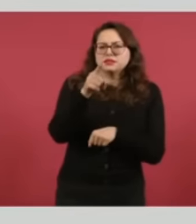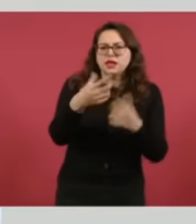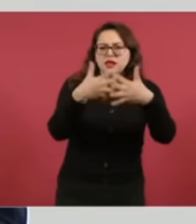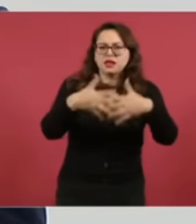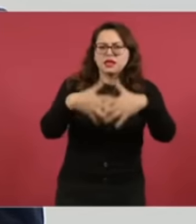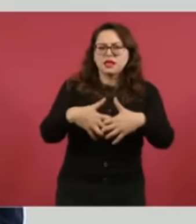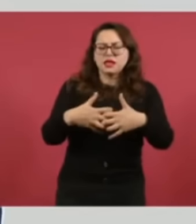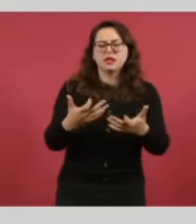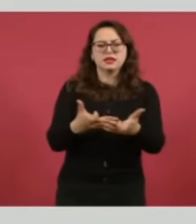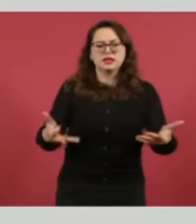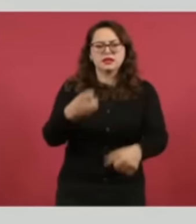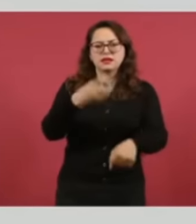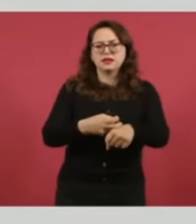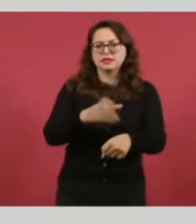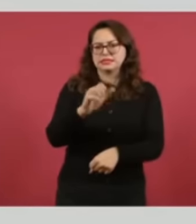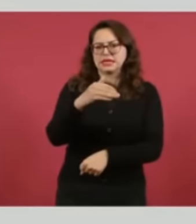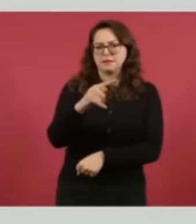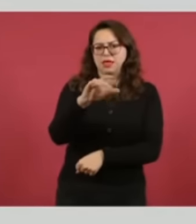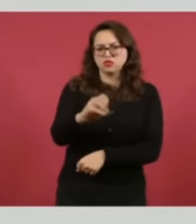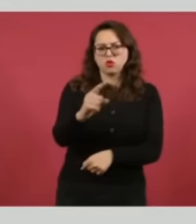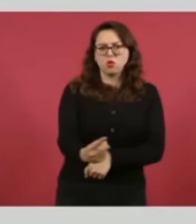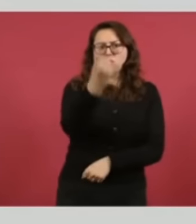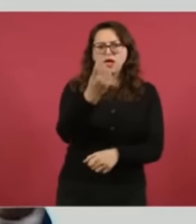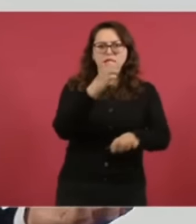¿Se meten con los monopolios de las comunicaciones?